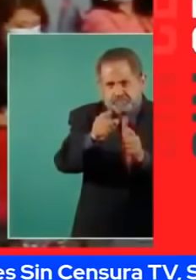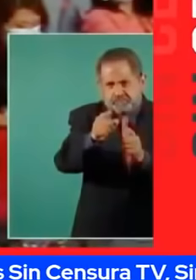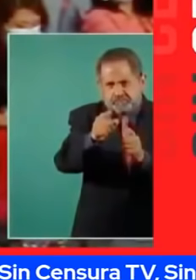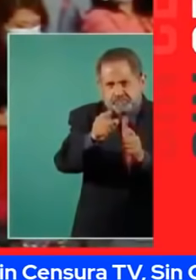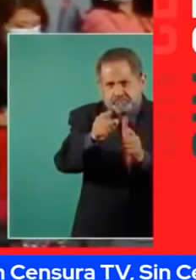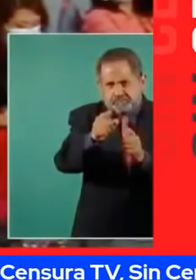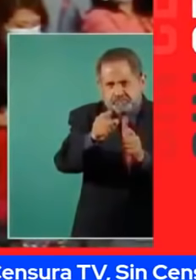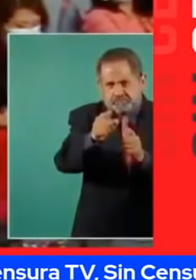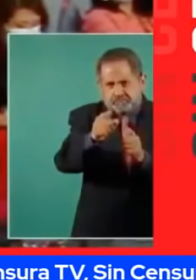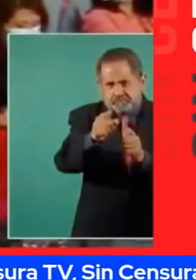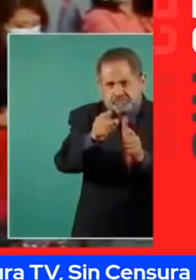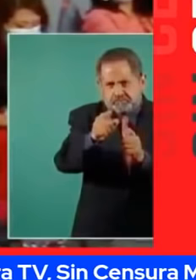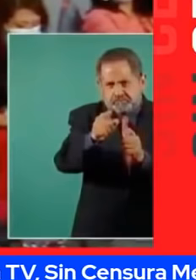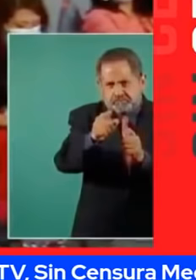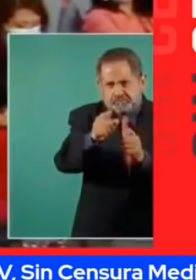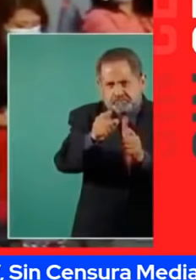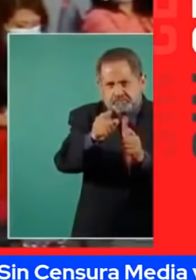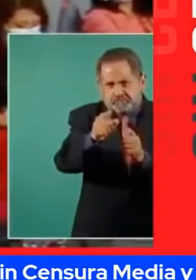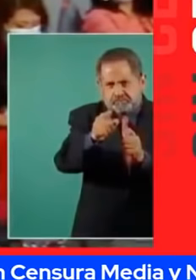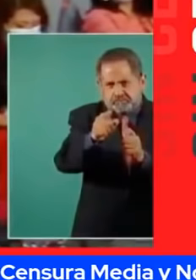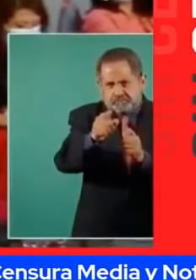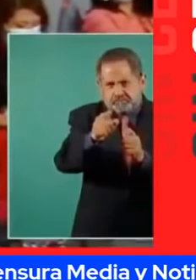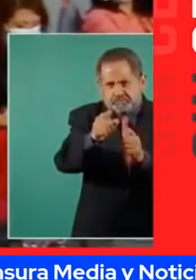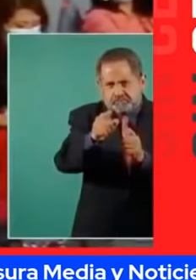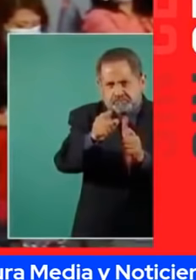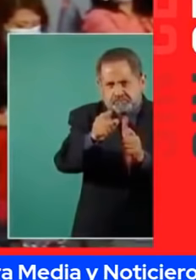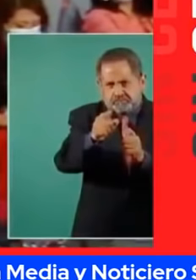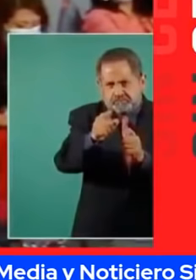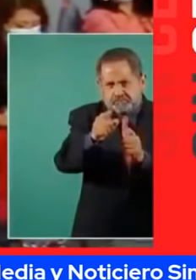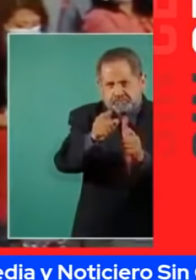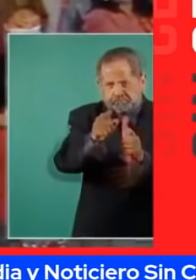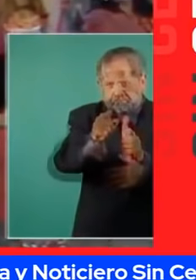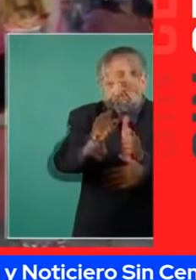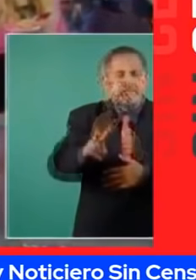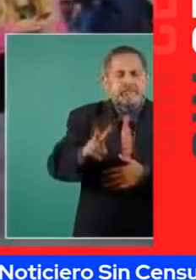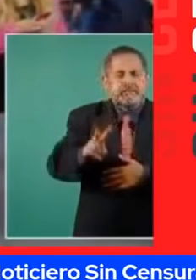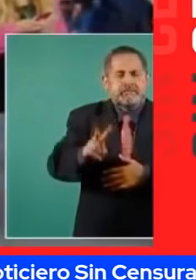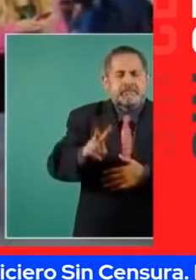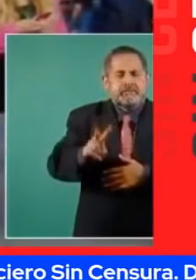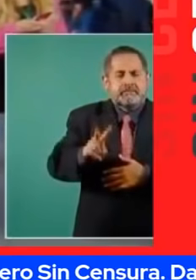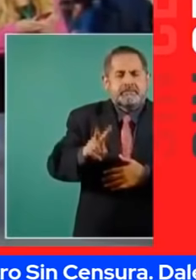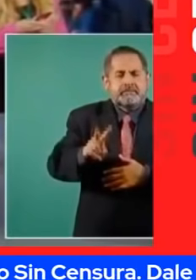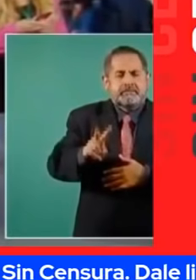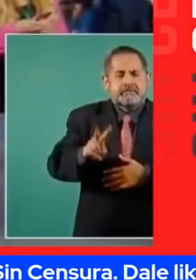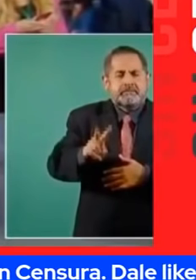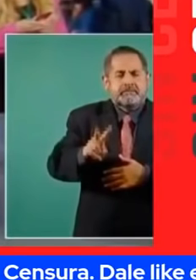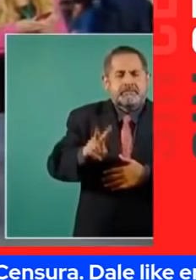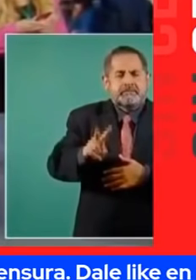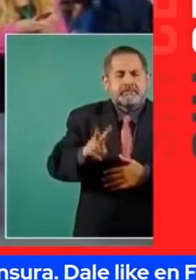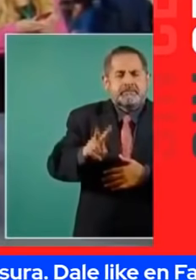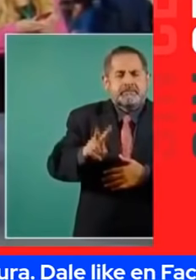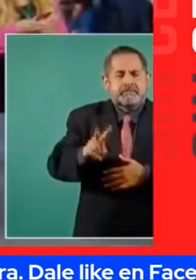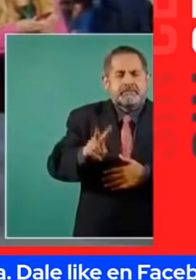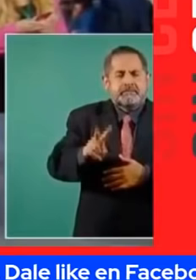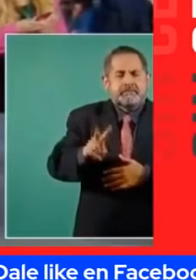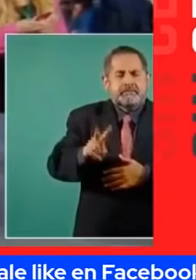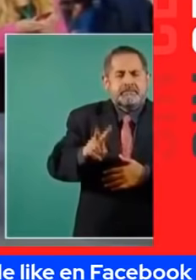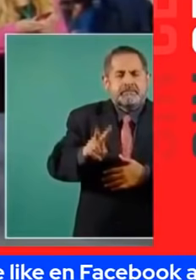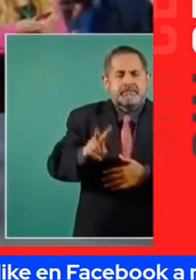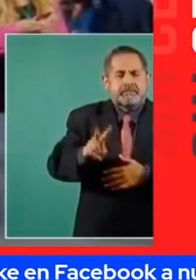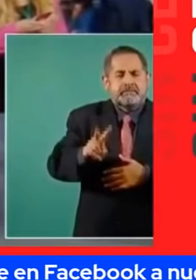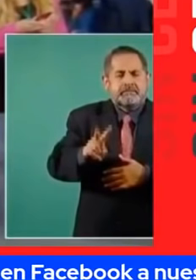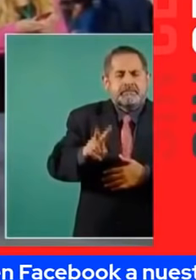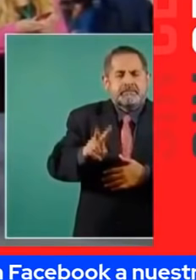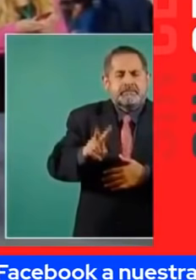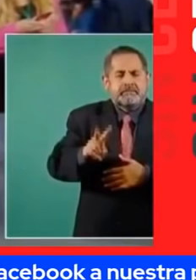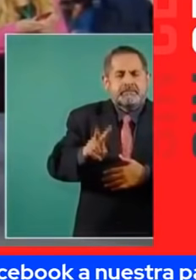a decir que, pues bueno, pues pues yo recuerdo muchísimo ese video de Anaya en donde sale con la señora y todo este rollo,